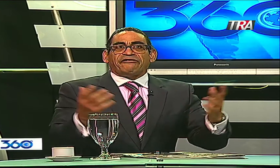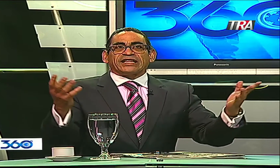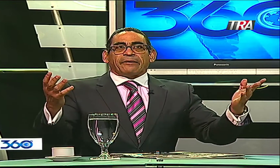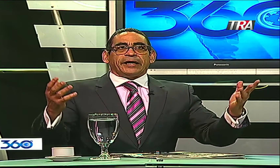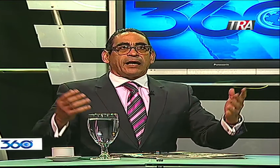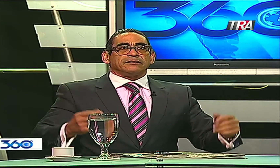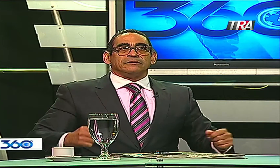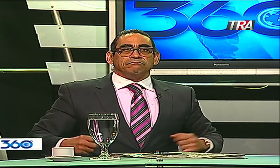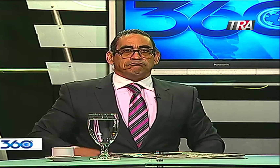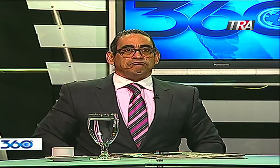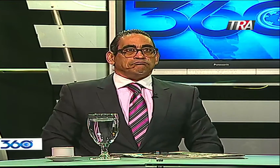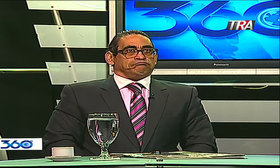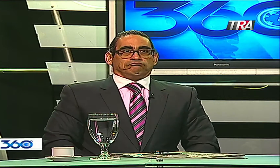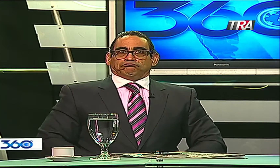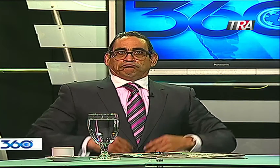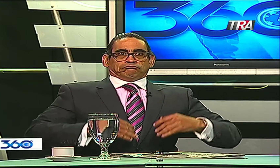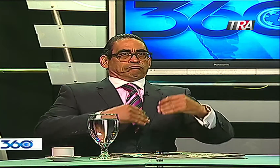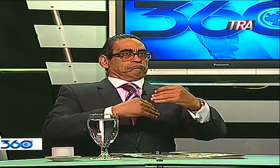Fafa Tavera.